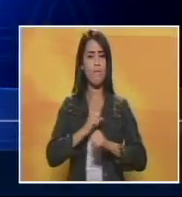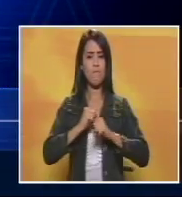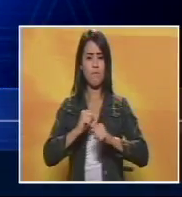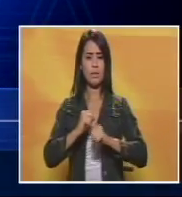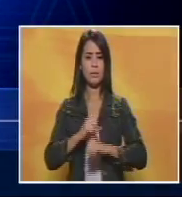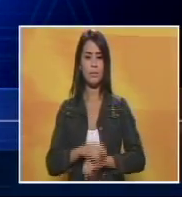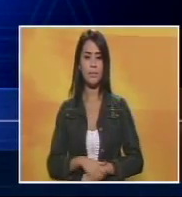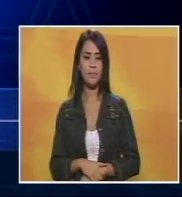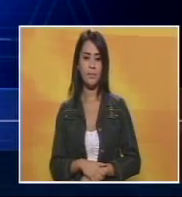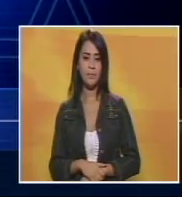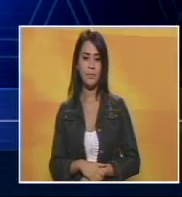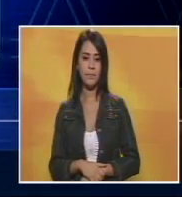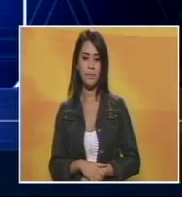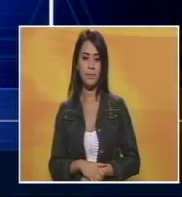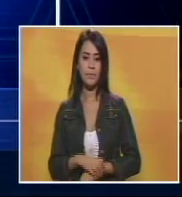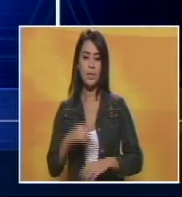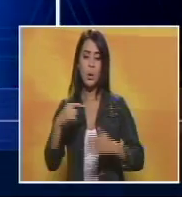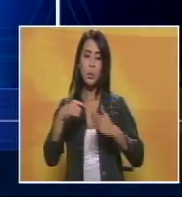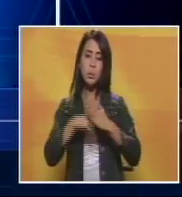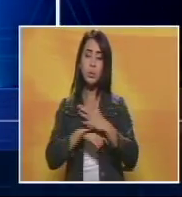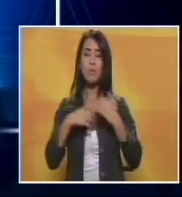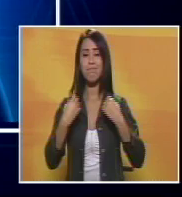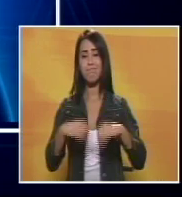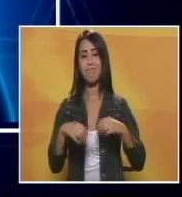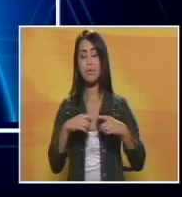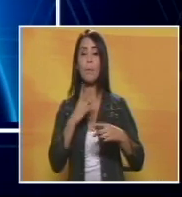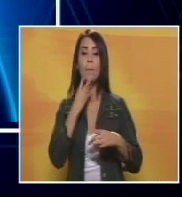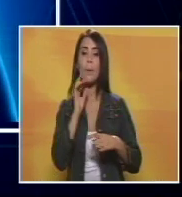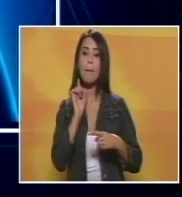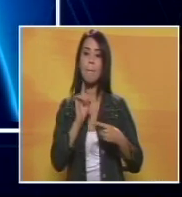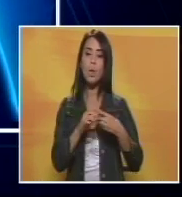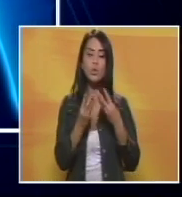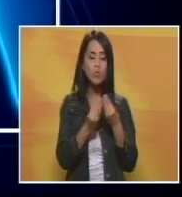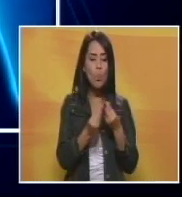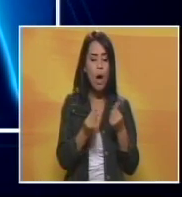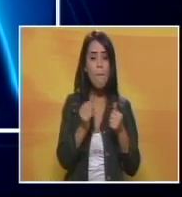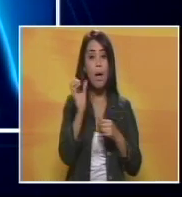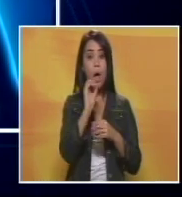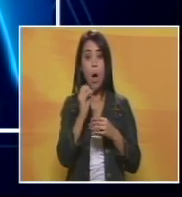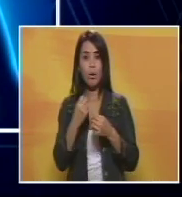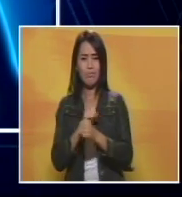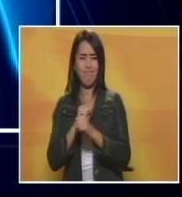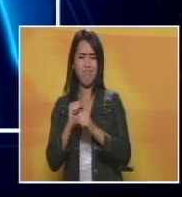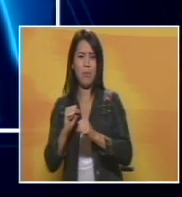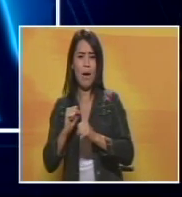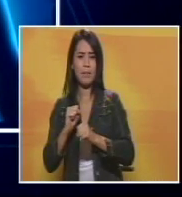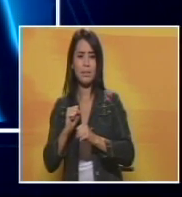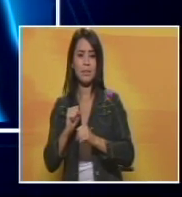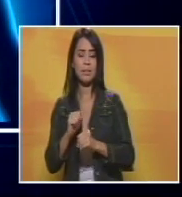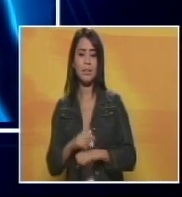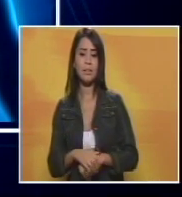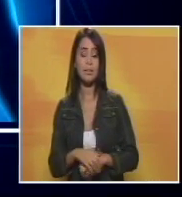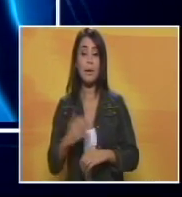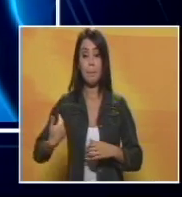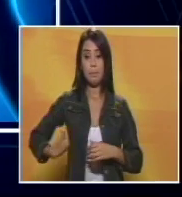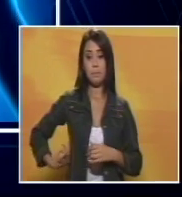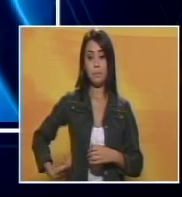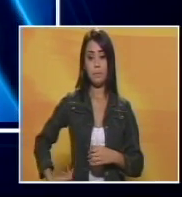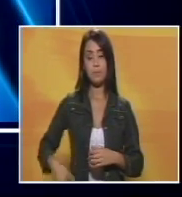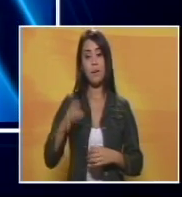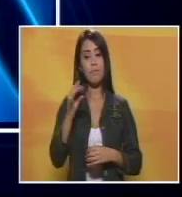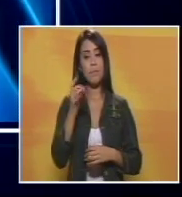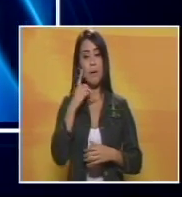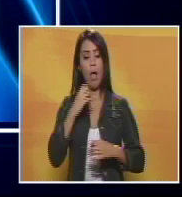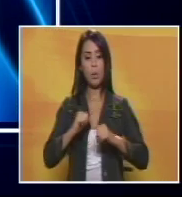suficiente. La intensidad del dolor suele ser variable, puede ir de leve a intenso, tan intenso que afecta a la movilidad del